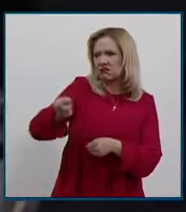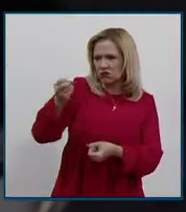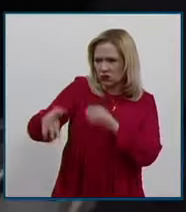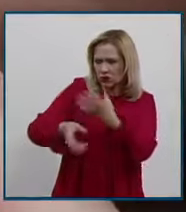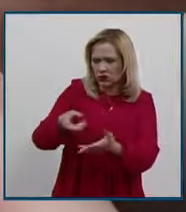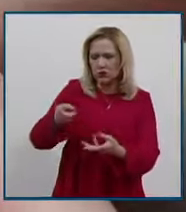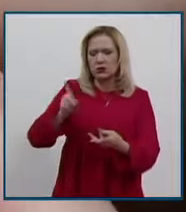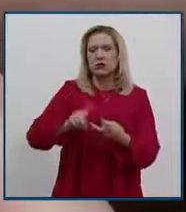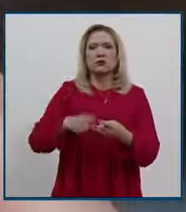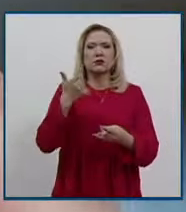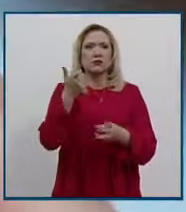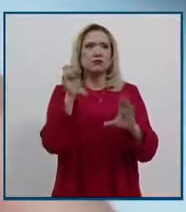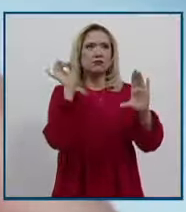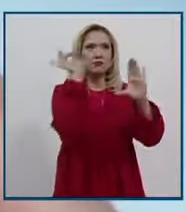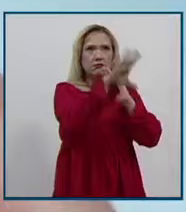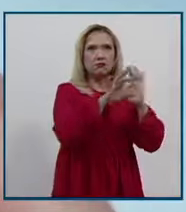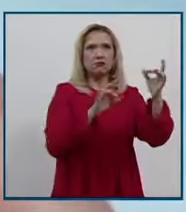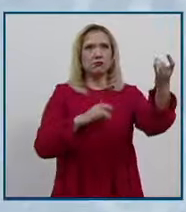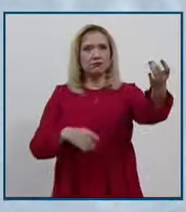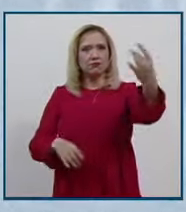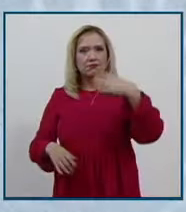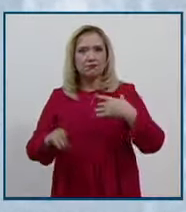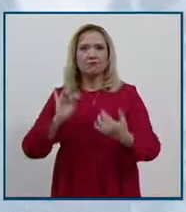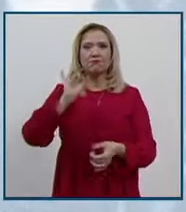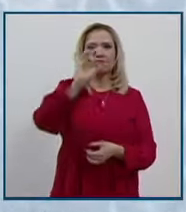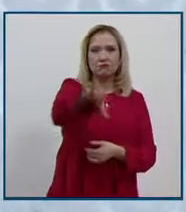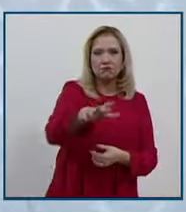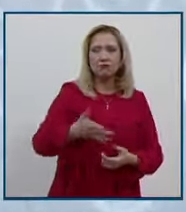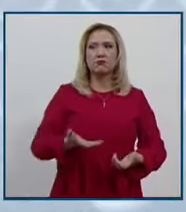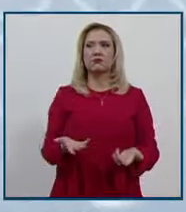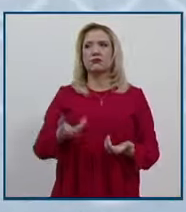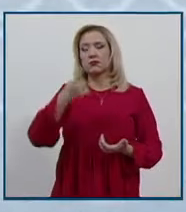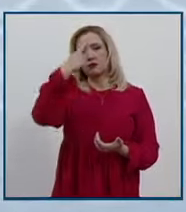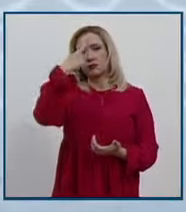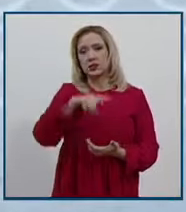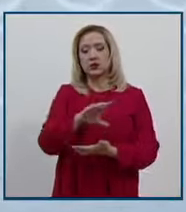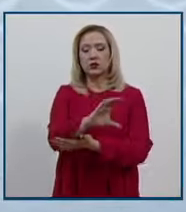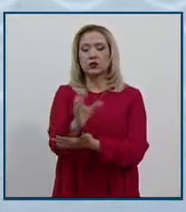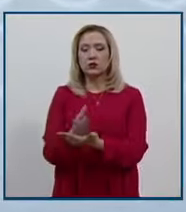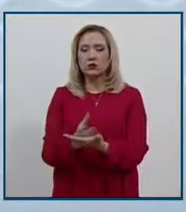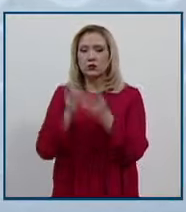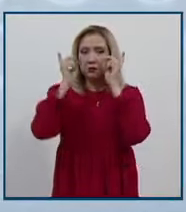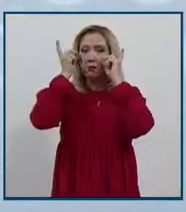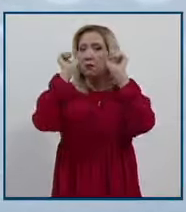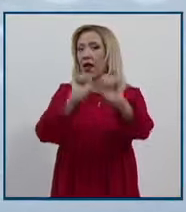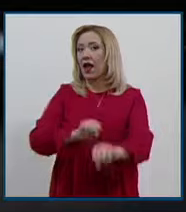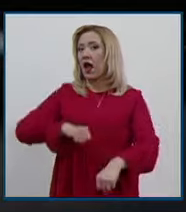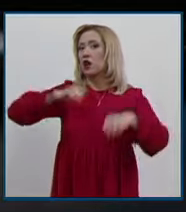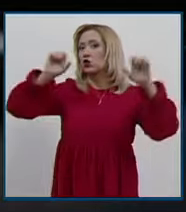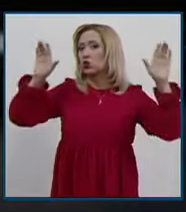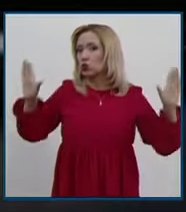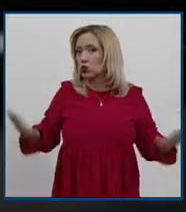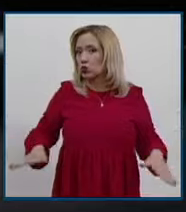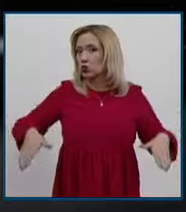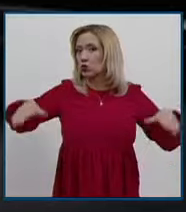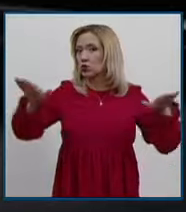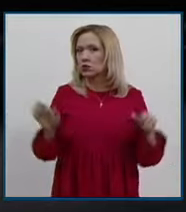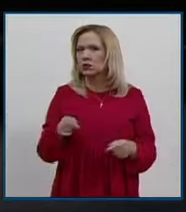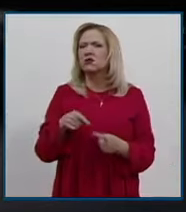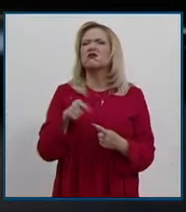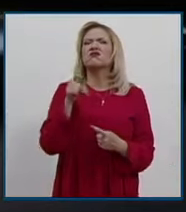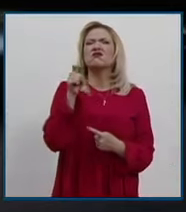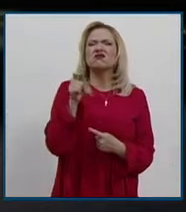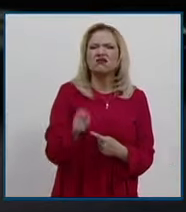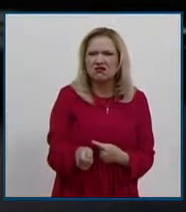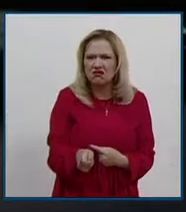de pagos electrónicos interbancarios relacionados con la contratación del programa pegasus esto al